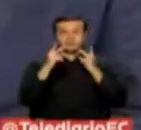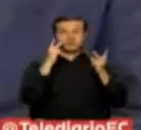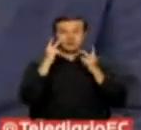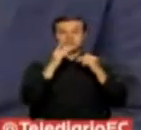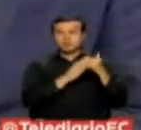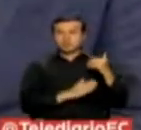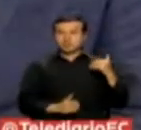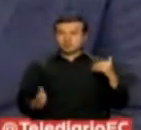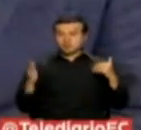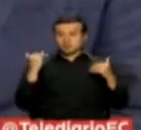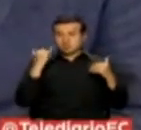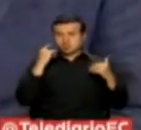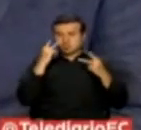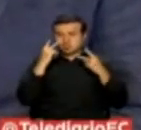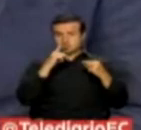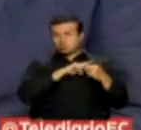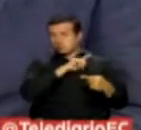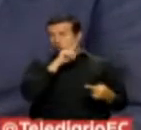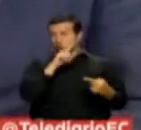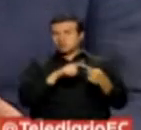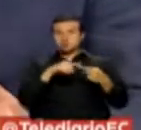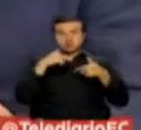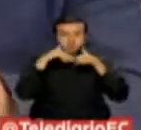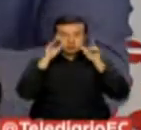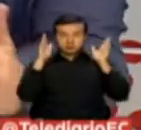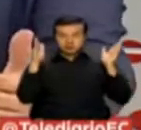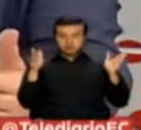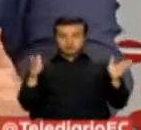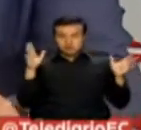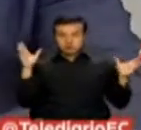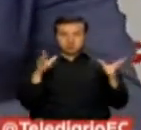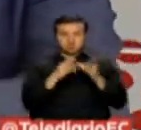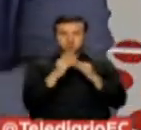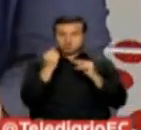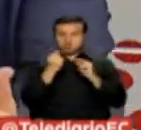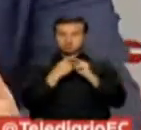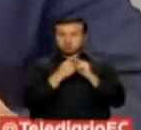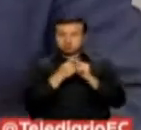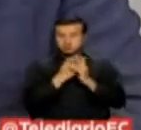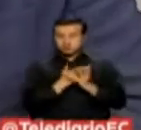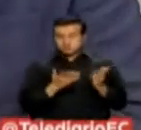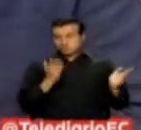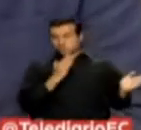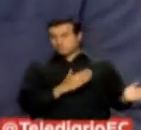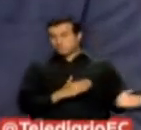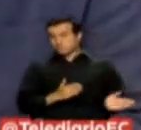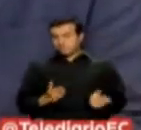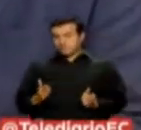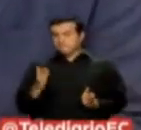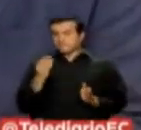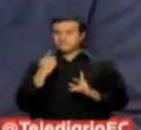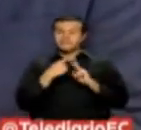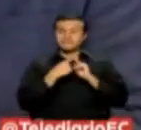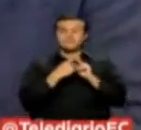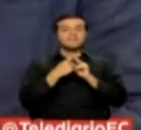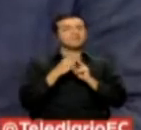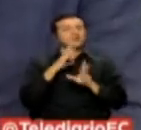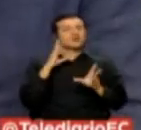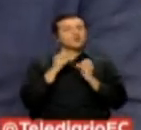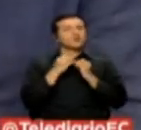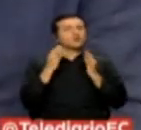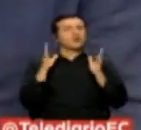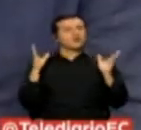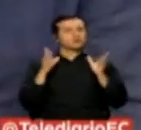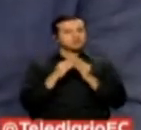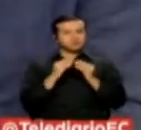proyección desde esta fecha hasta fin de año en términos de colocación de recursos en forma de créditos y de